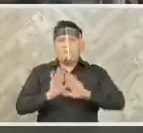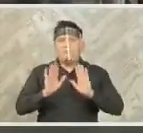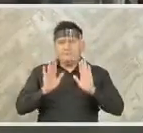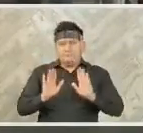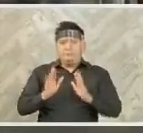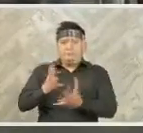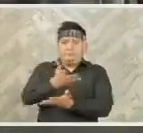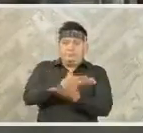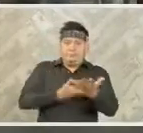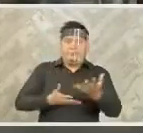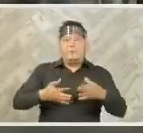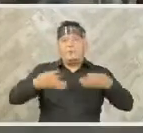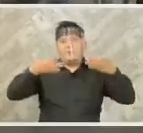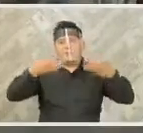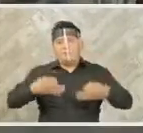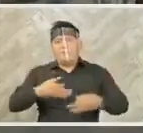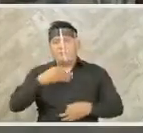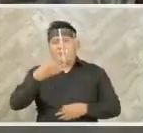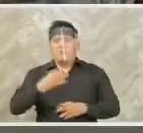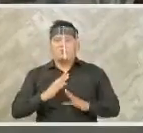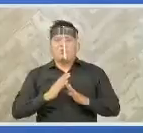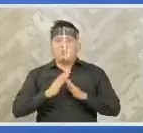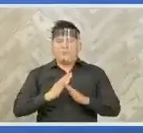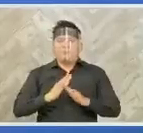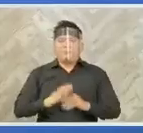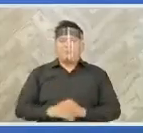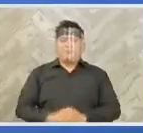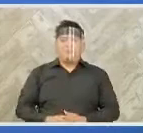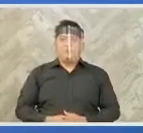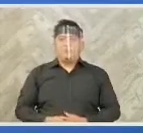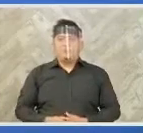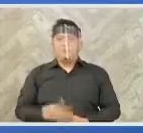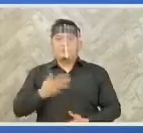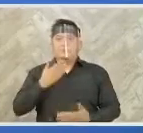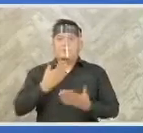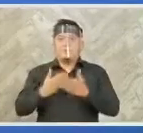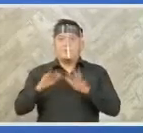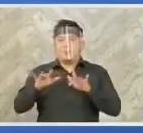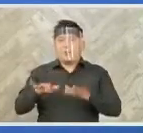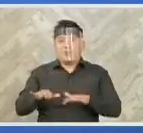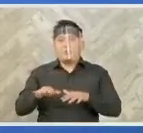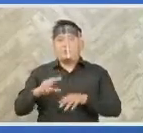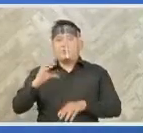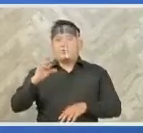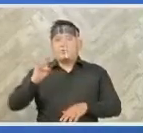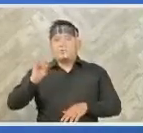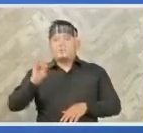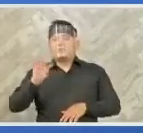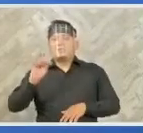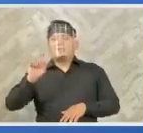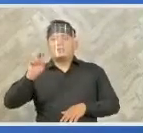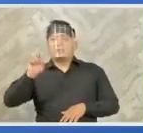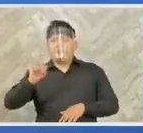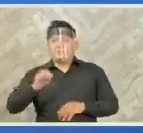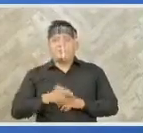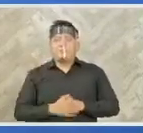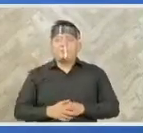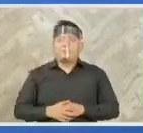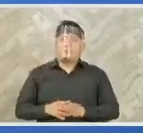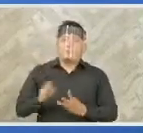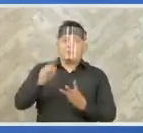convivencia y la verdadera seguridad. Muchísimas gracias, secretario Cristian. Y ahora contigo,